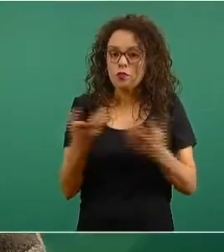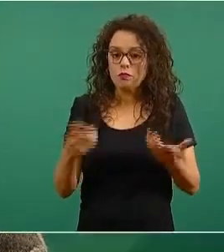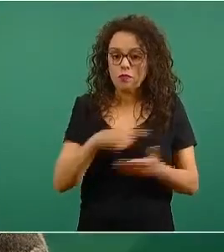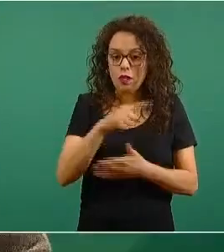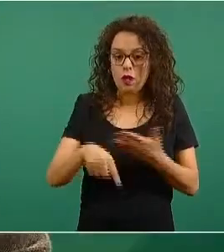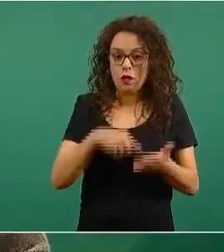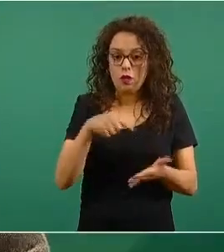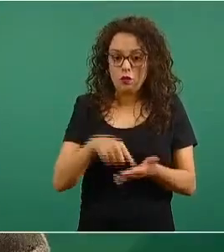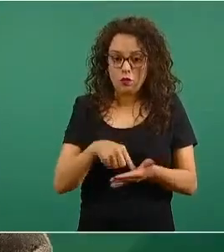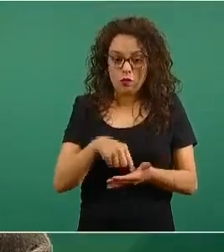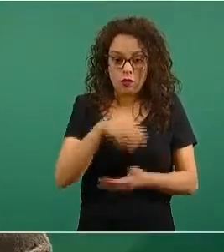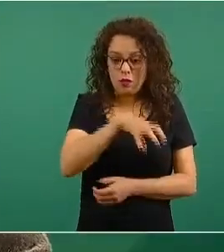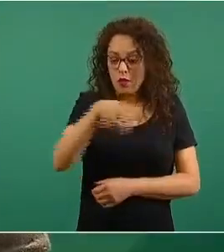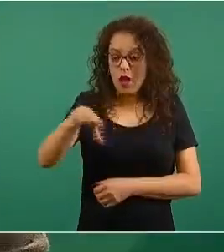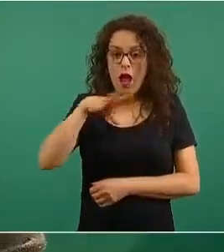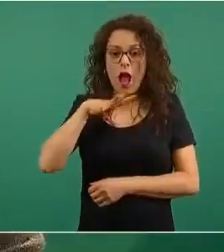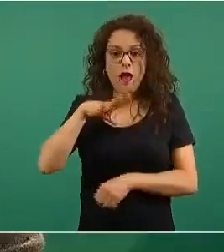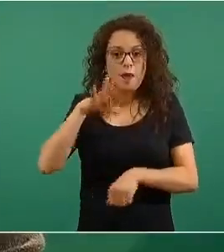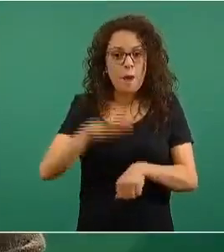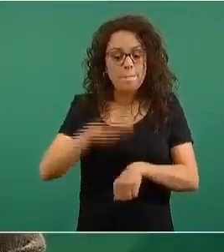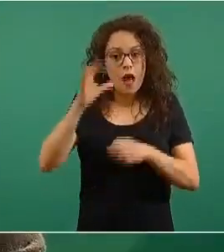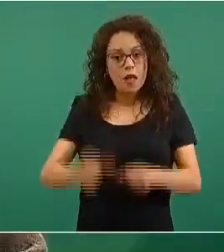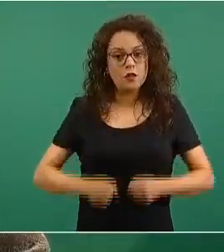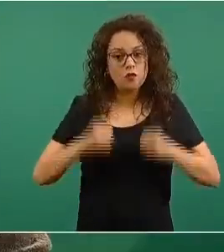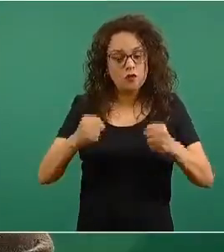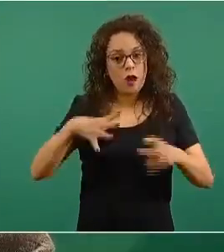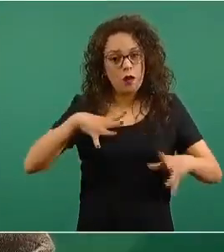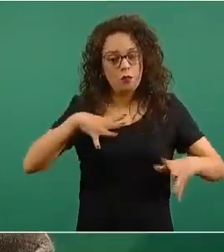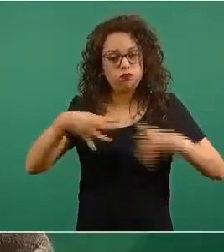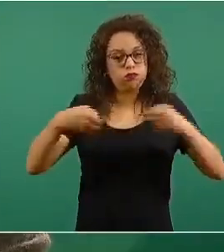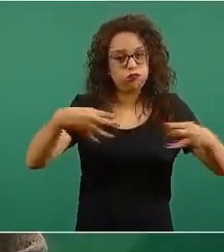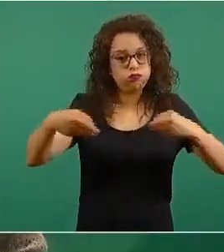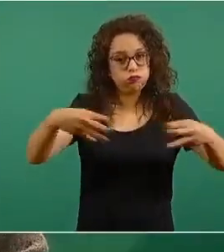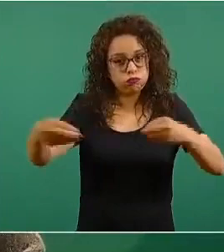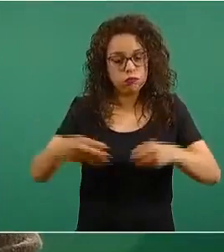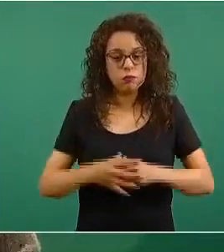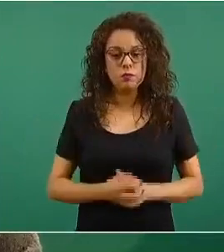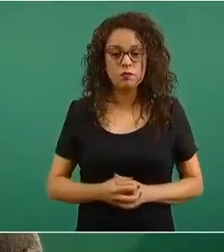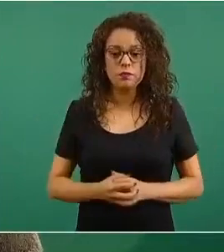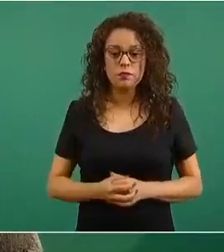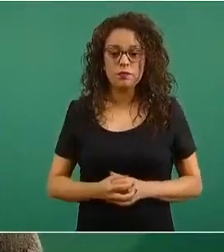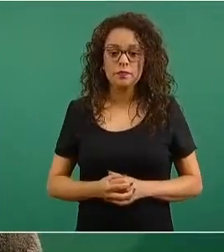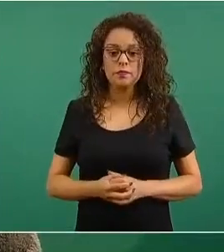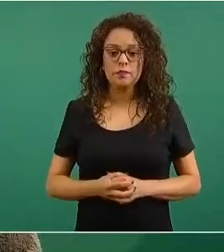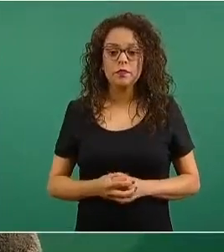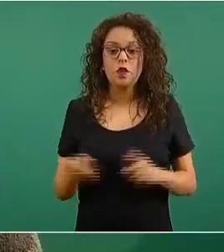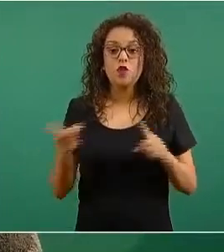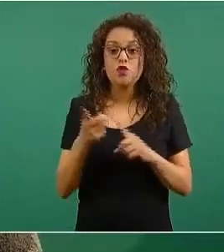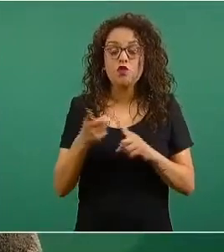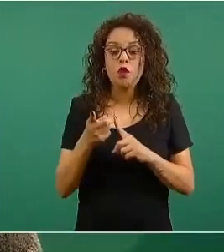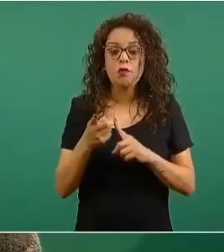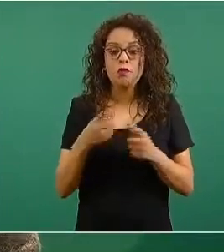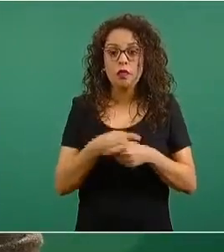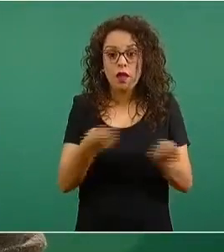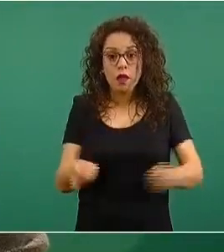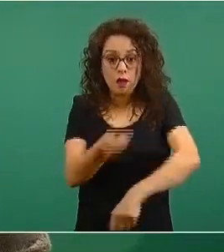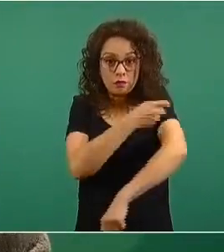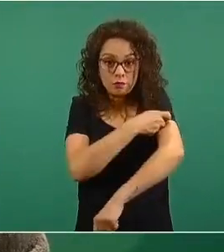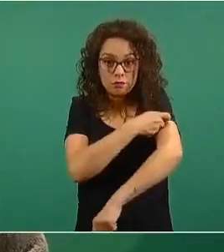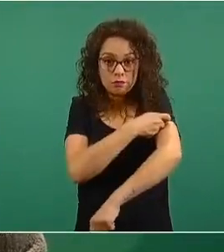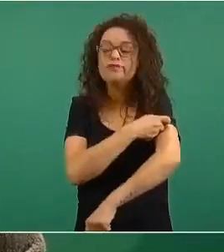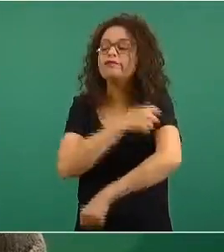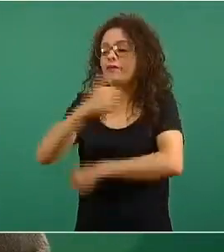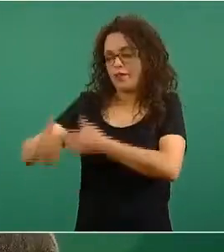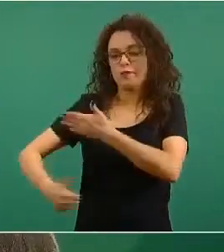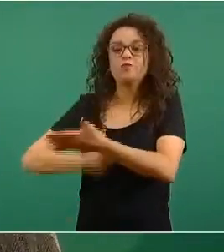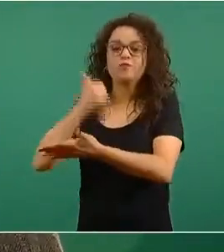mayor intensidad de la epidemia, se pondrían en las zonas urbanas, sobre todo las